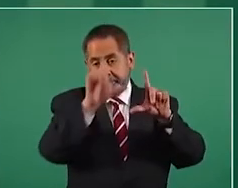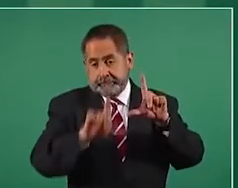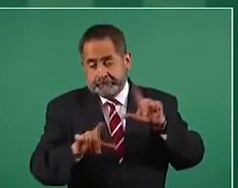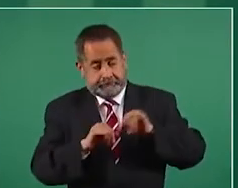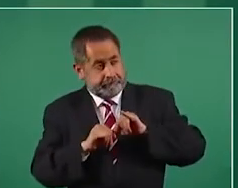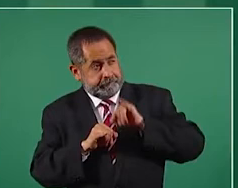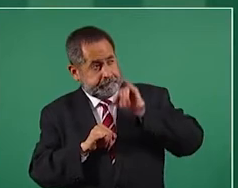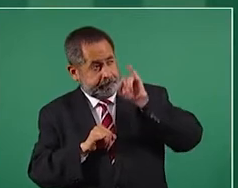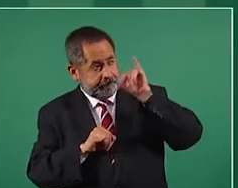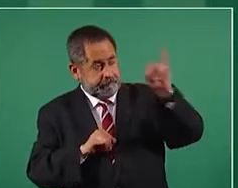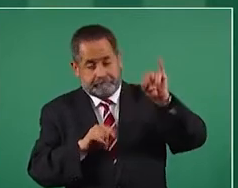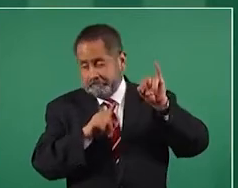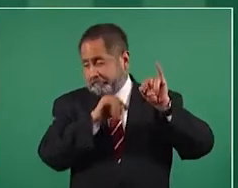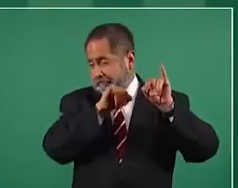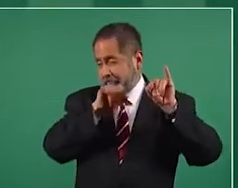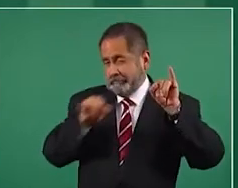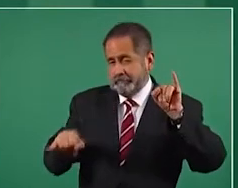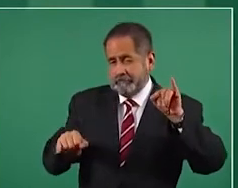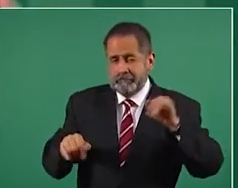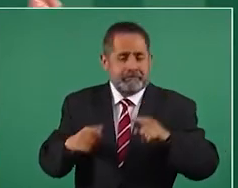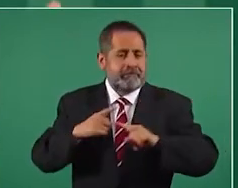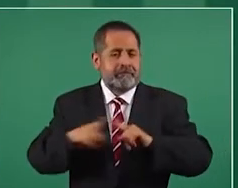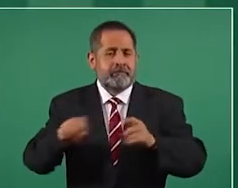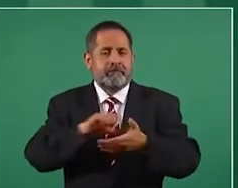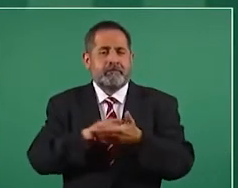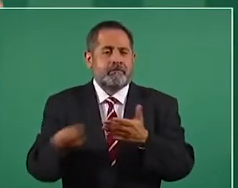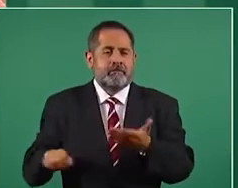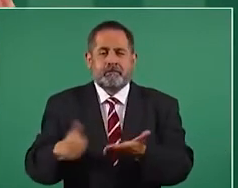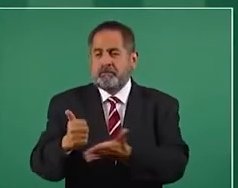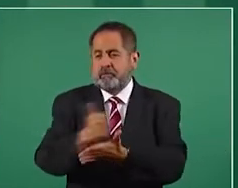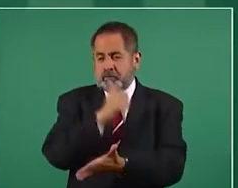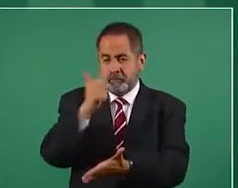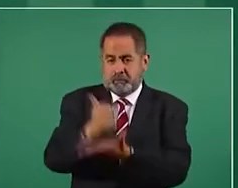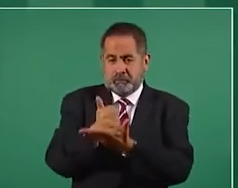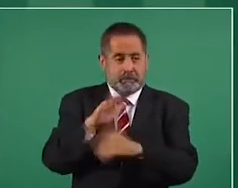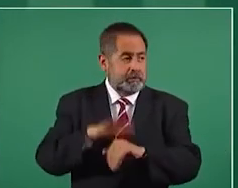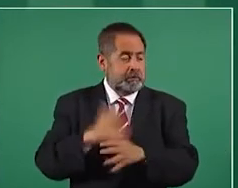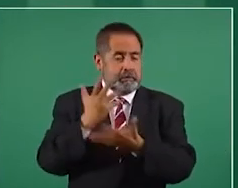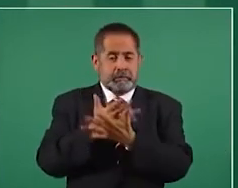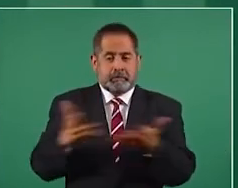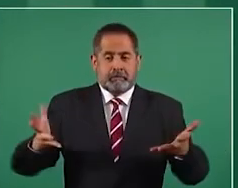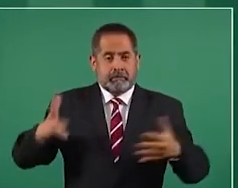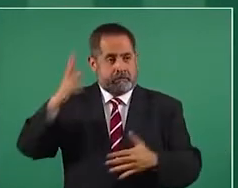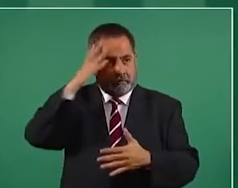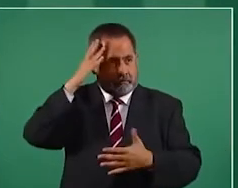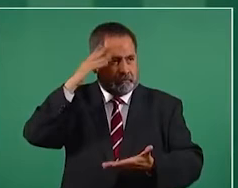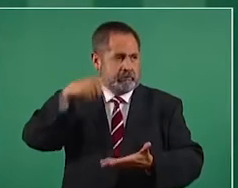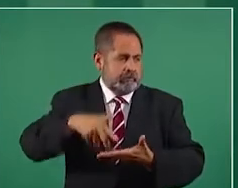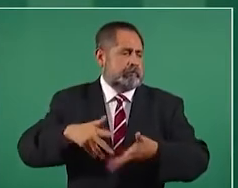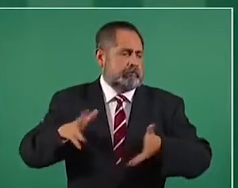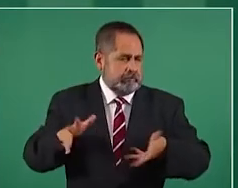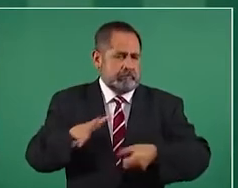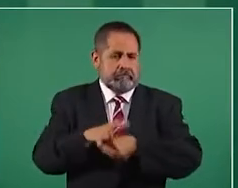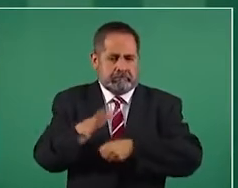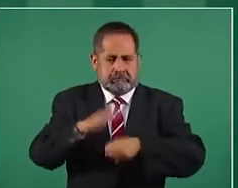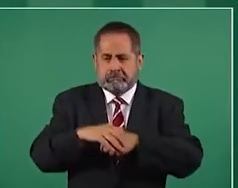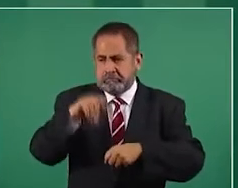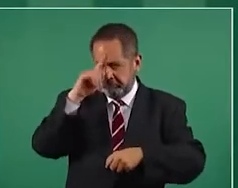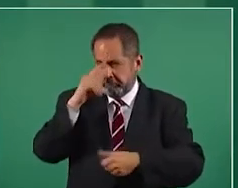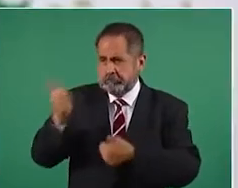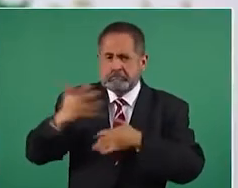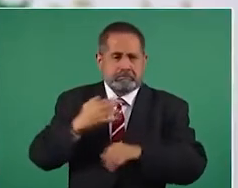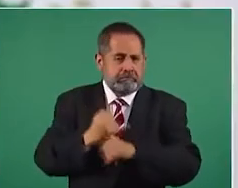país es compleja. No es lo mismo estar en un macrocentro, en una ciudad principal, donde tenemos acceso